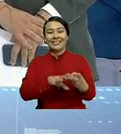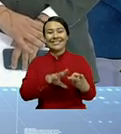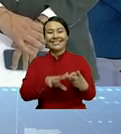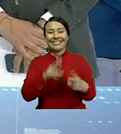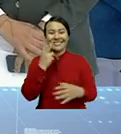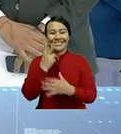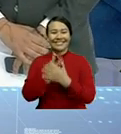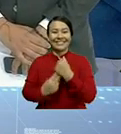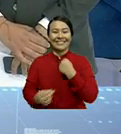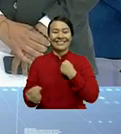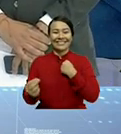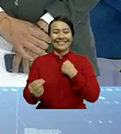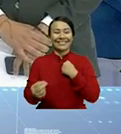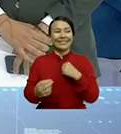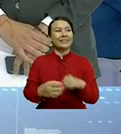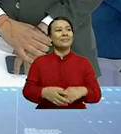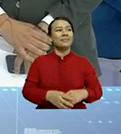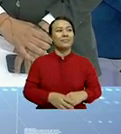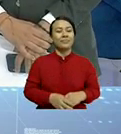Sobre todo